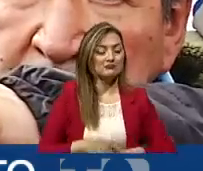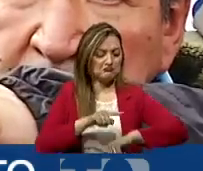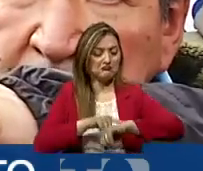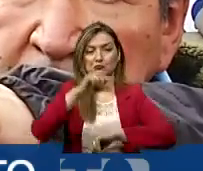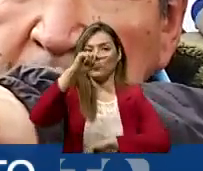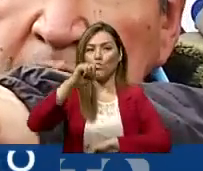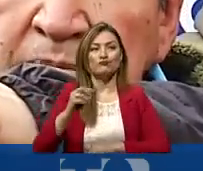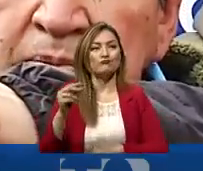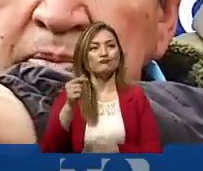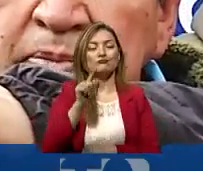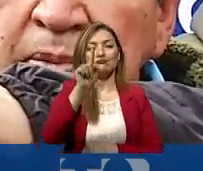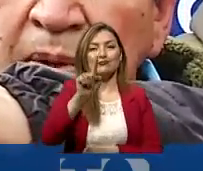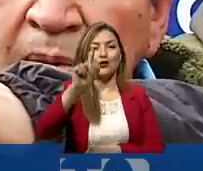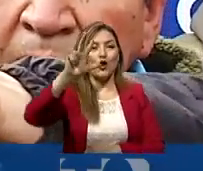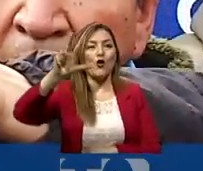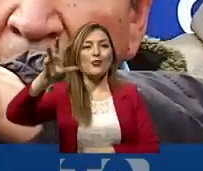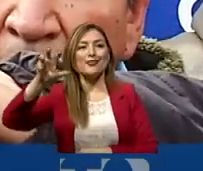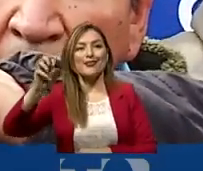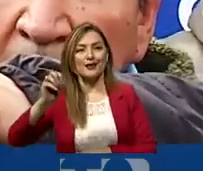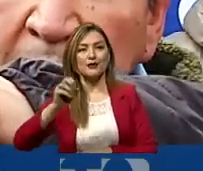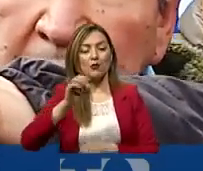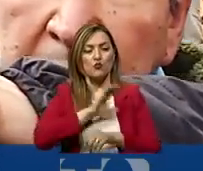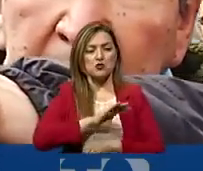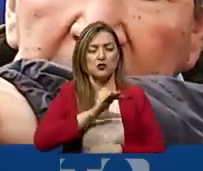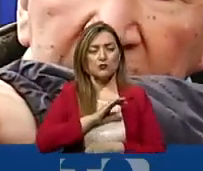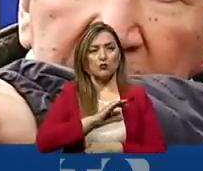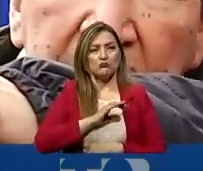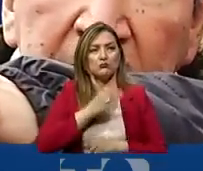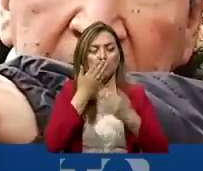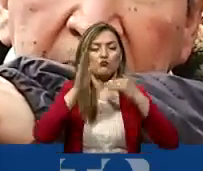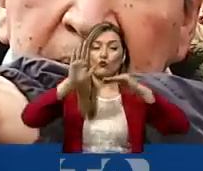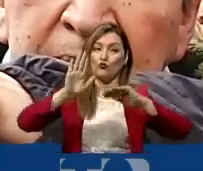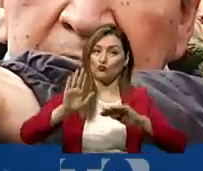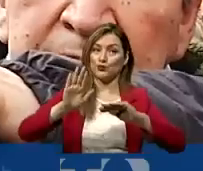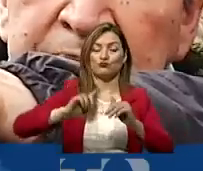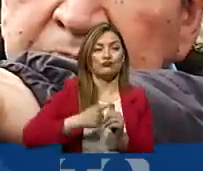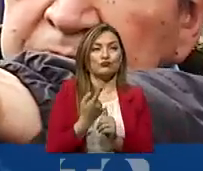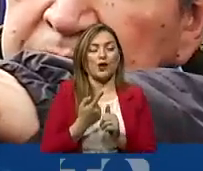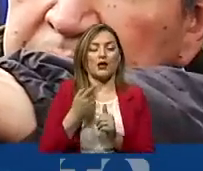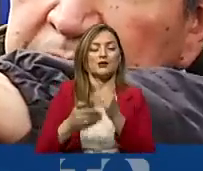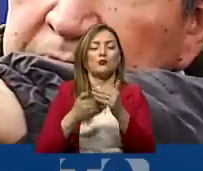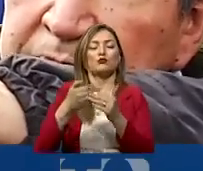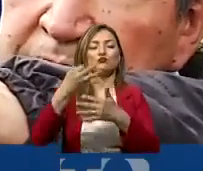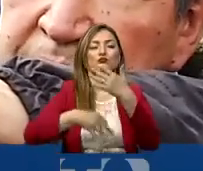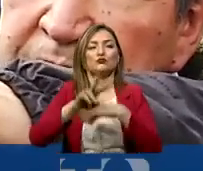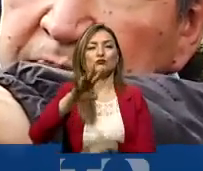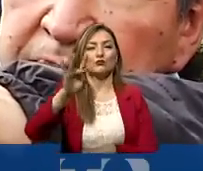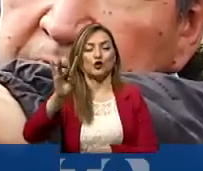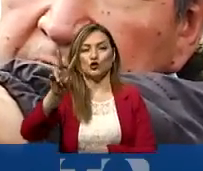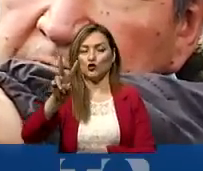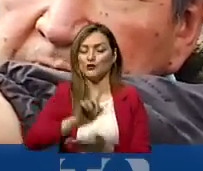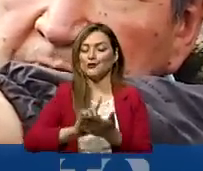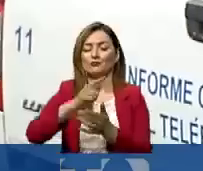posible, rehabilitar las 130 que nos hemos comprometido como una primera etapa y luego llegar hasta las 282 que tiene todo el